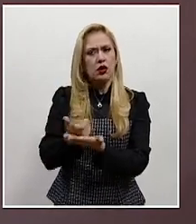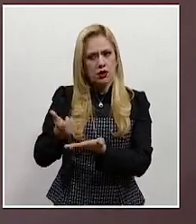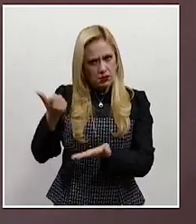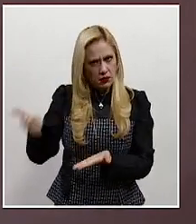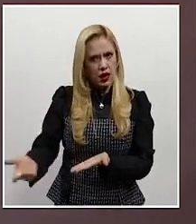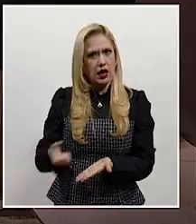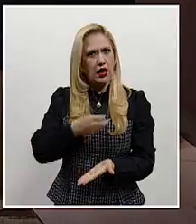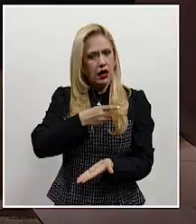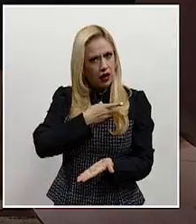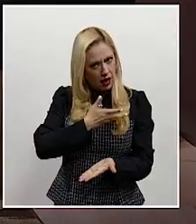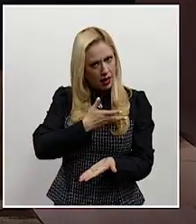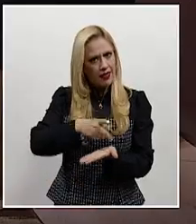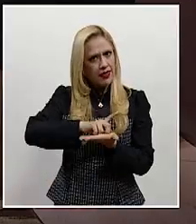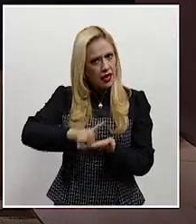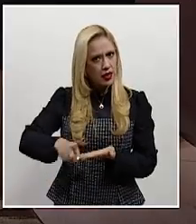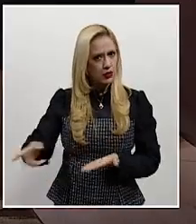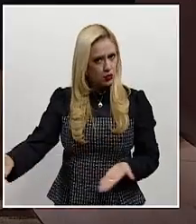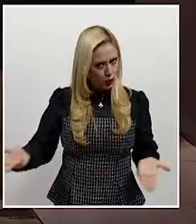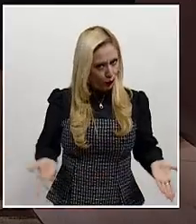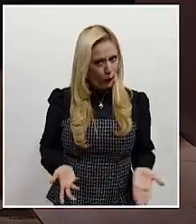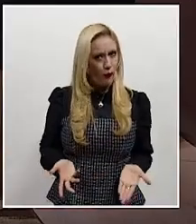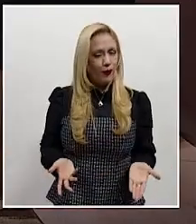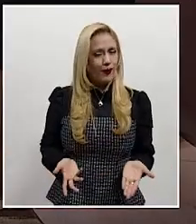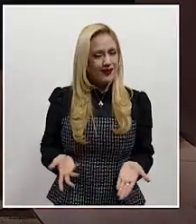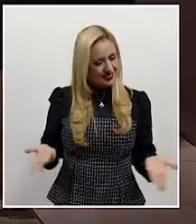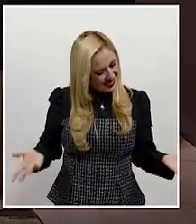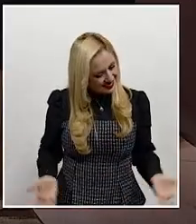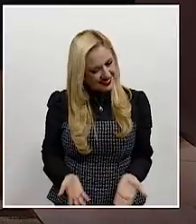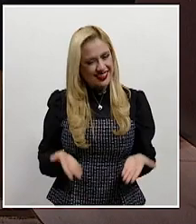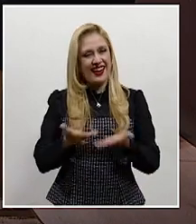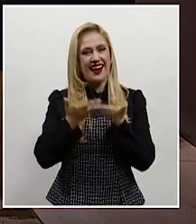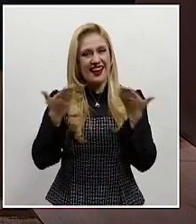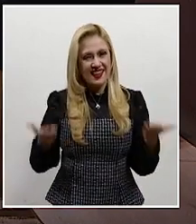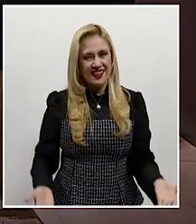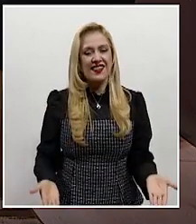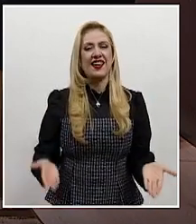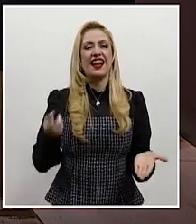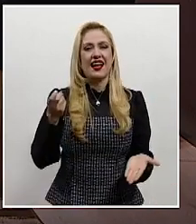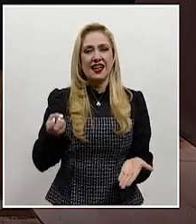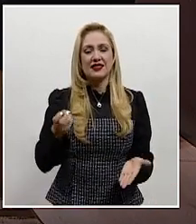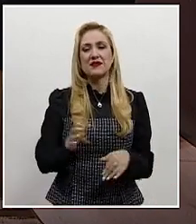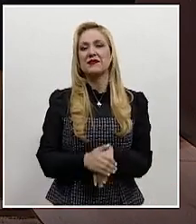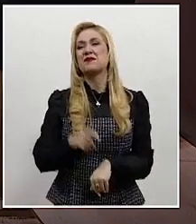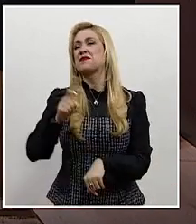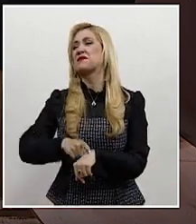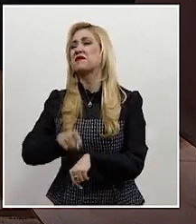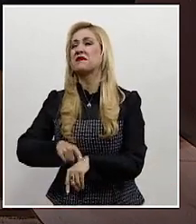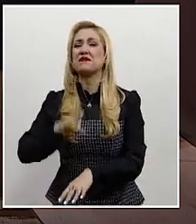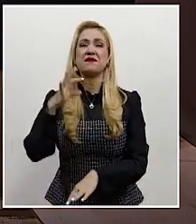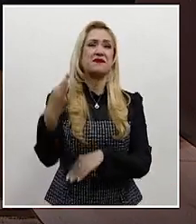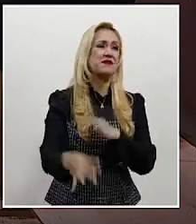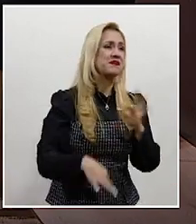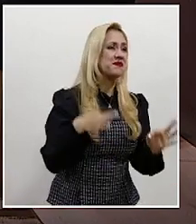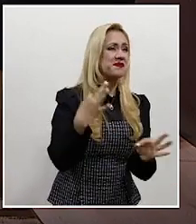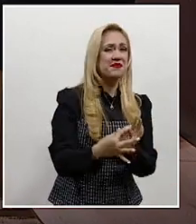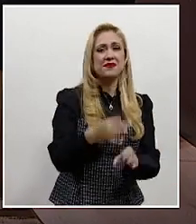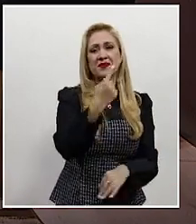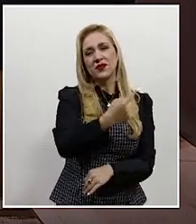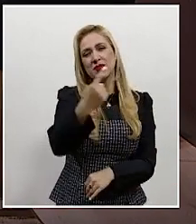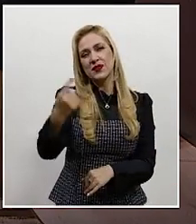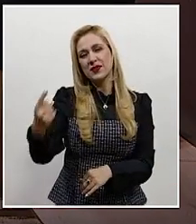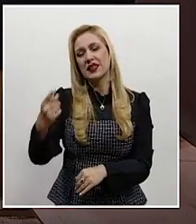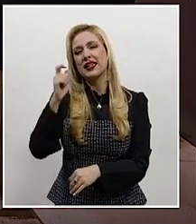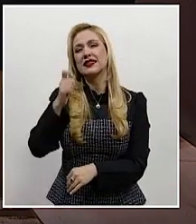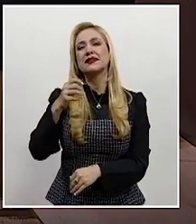ahora sí. También a los trabajadores aspirantes. Se nos está terminando el tiempo y me gustaría que cada una de ustedes nos dé